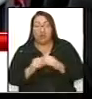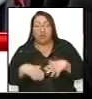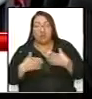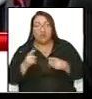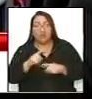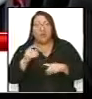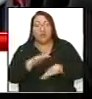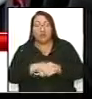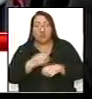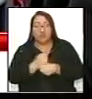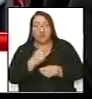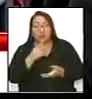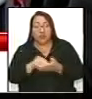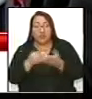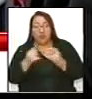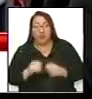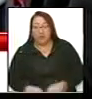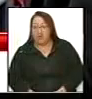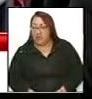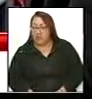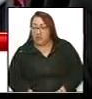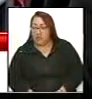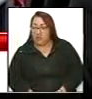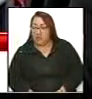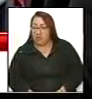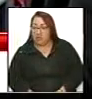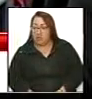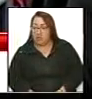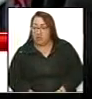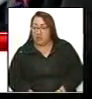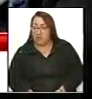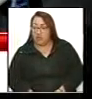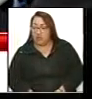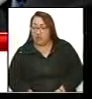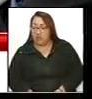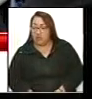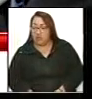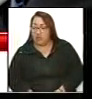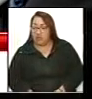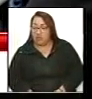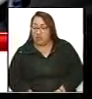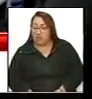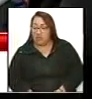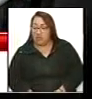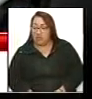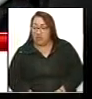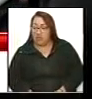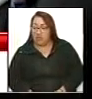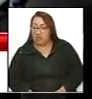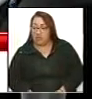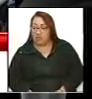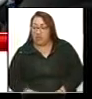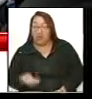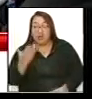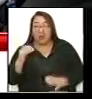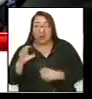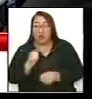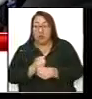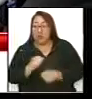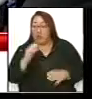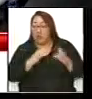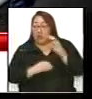de gestión, pero que esté la información y que la información esté disponible en todas las modalidades posibles. Ayer hacíamos un ejercicio,